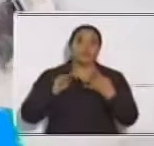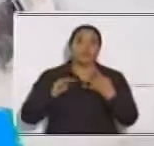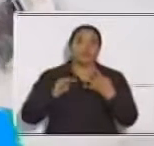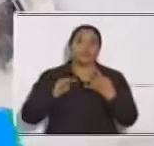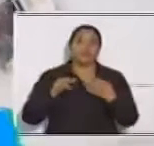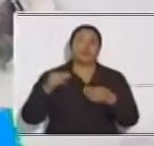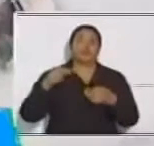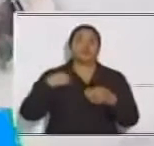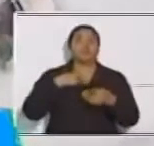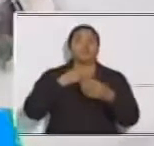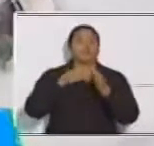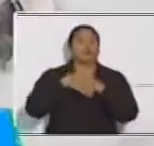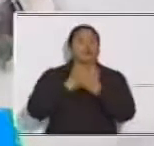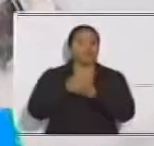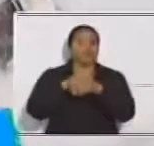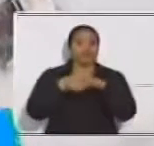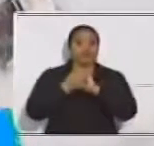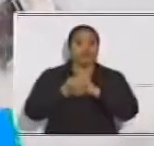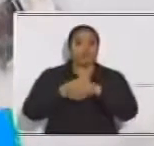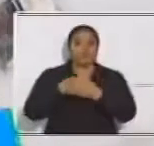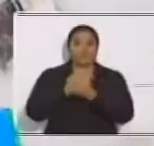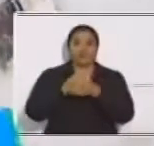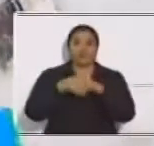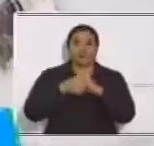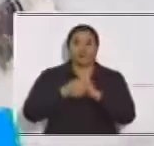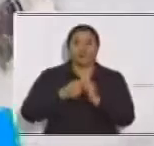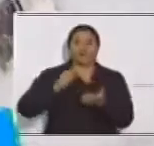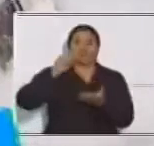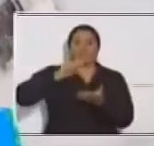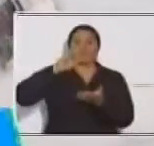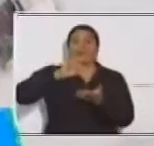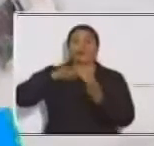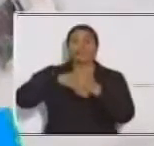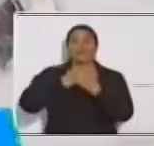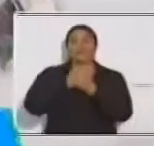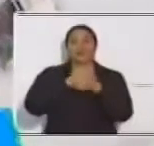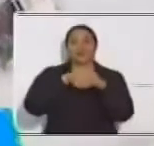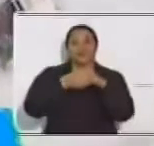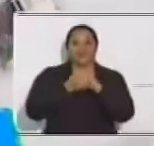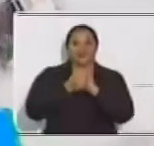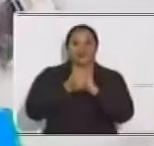nos lavamos y nos desinfectamos como siempre.